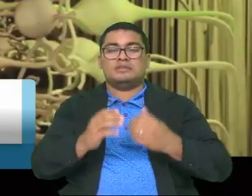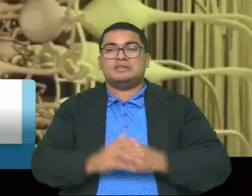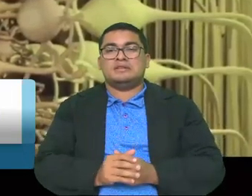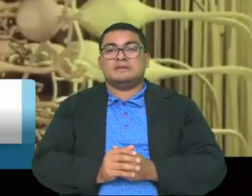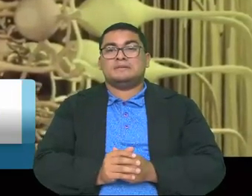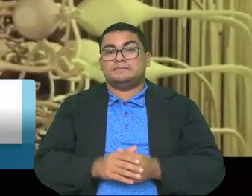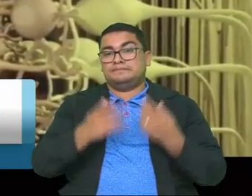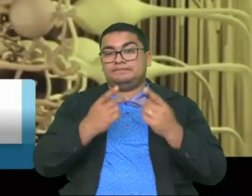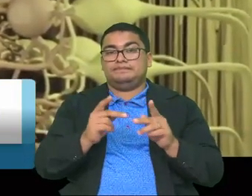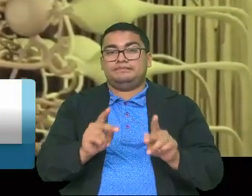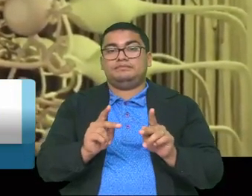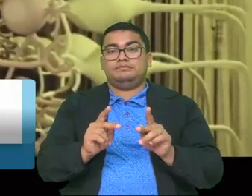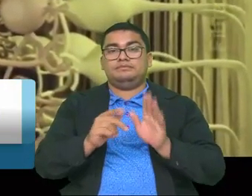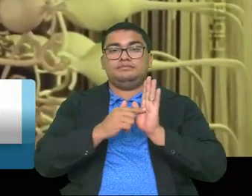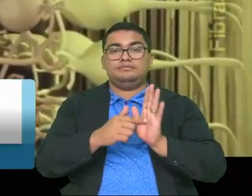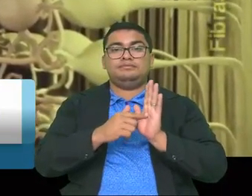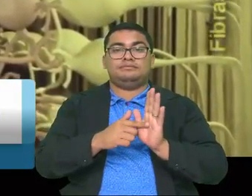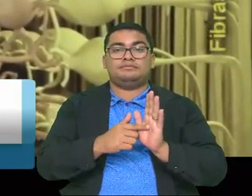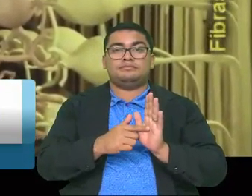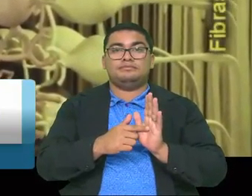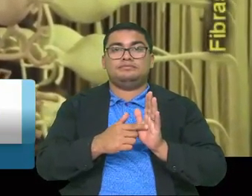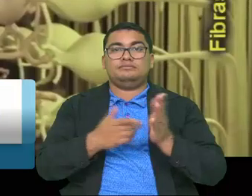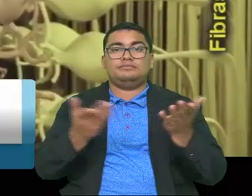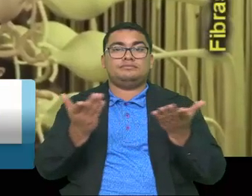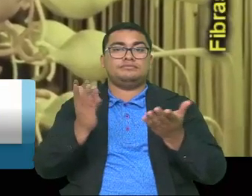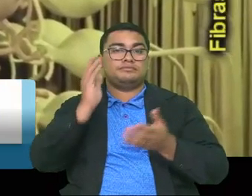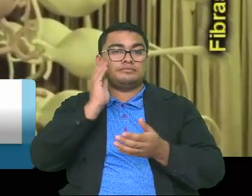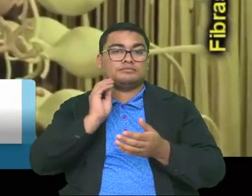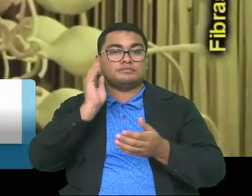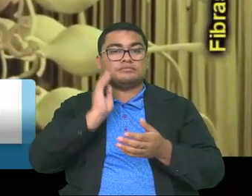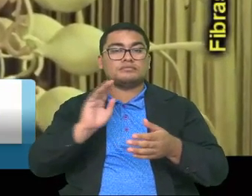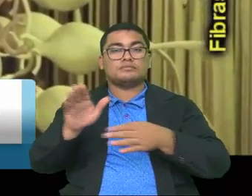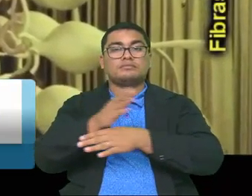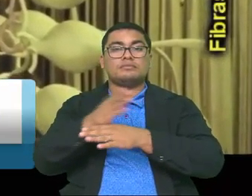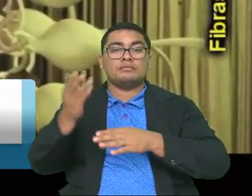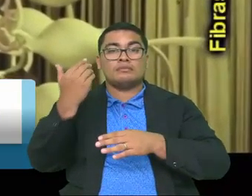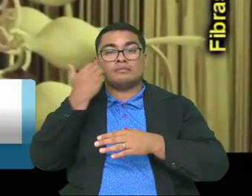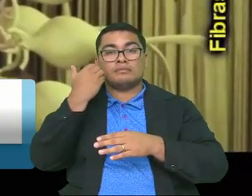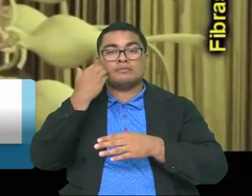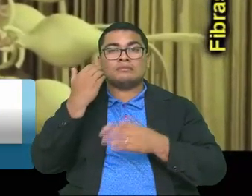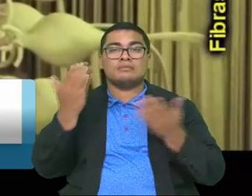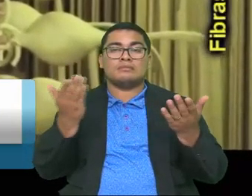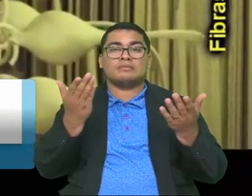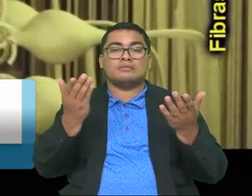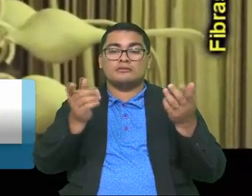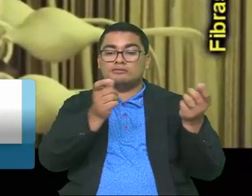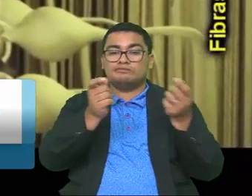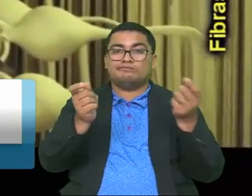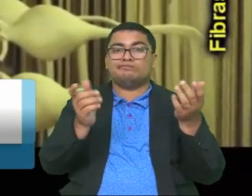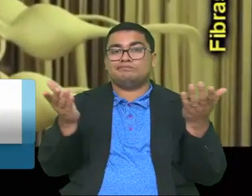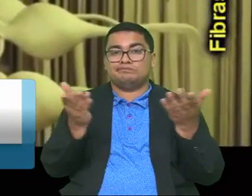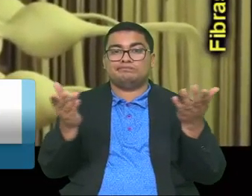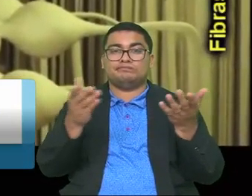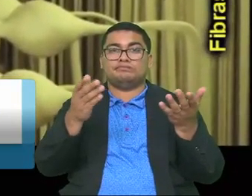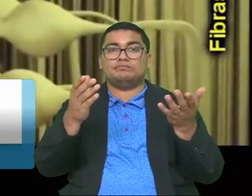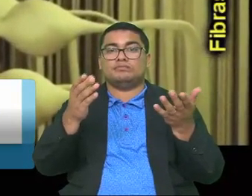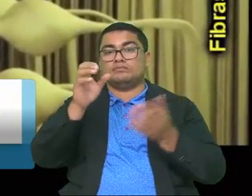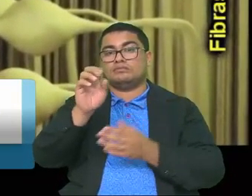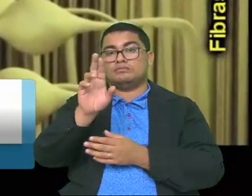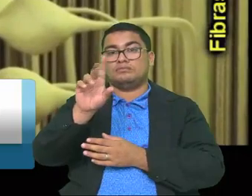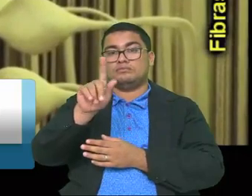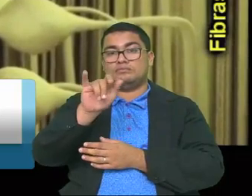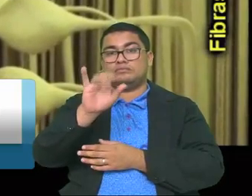infeccioso, un proceso viral, en otros casos puede ser un proceso isquémico, y en otros casos se maneja que idiopática, es decir, que no se conoce la